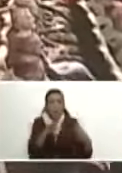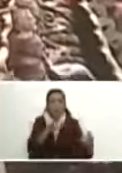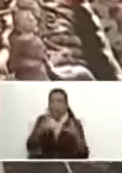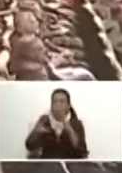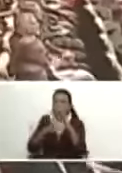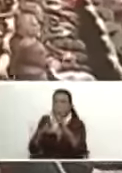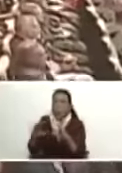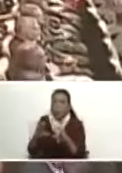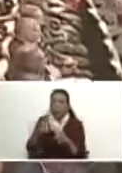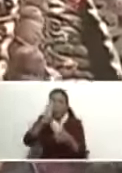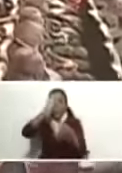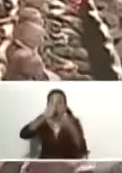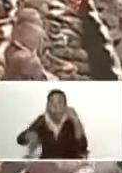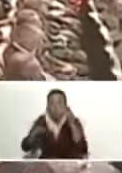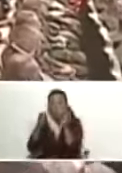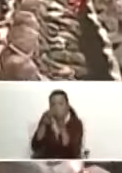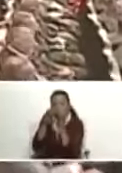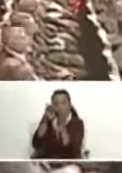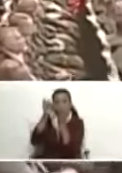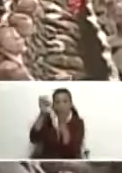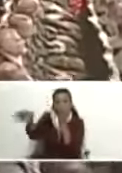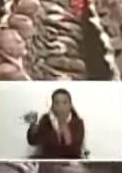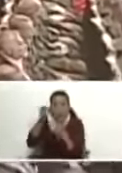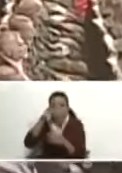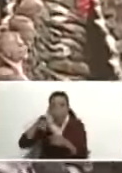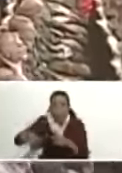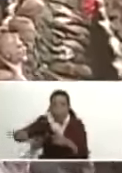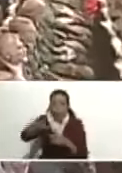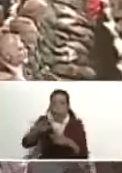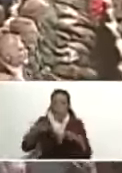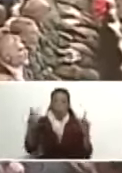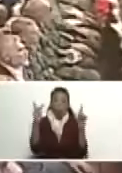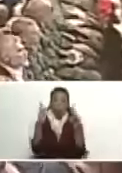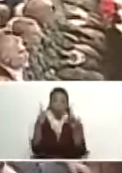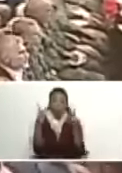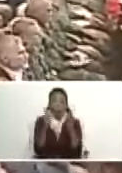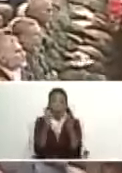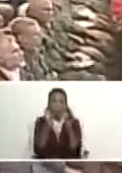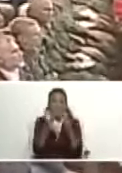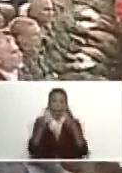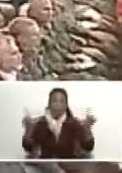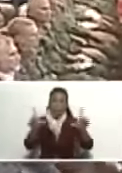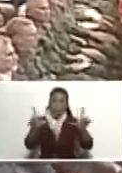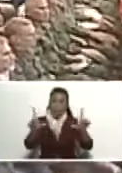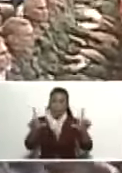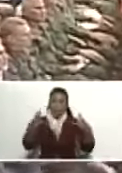territorialmente hasta con el último pueblo, en cadena nacional de radio y televisión,